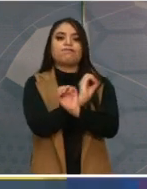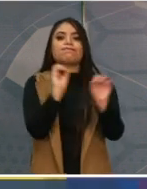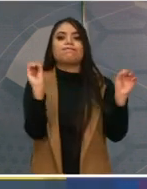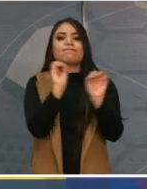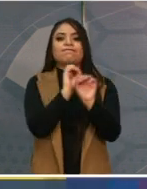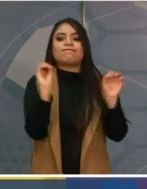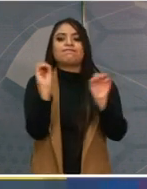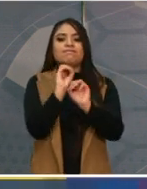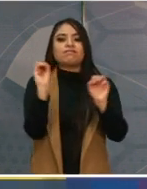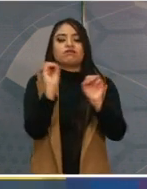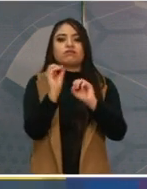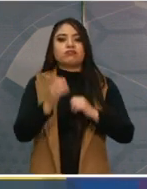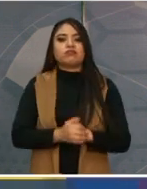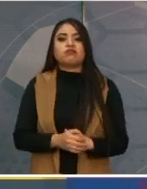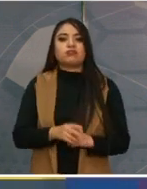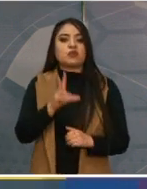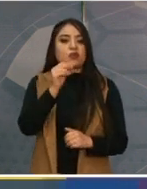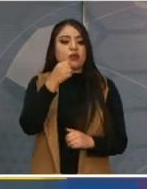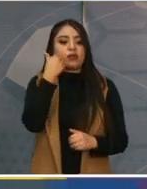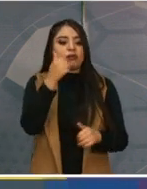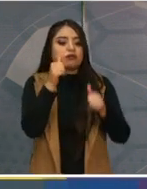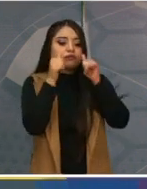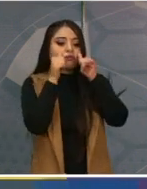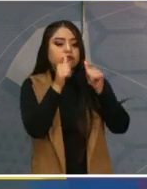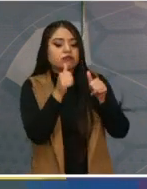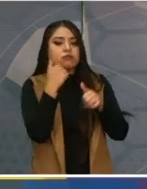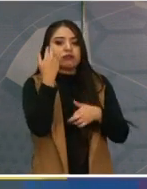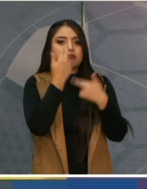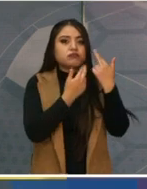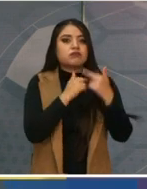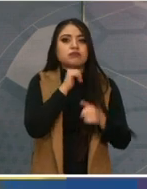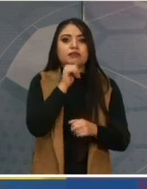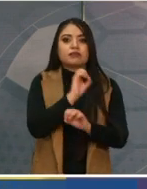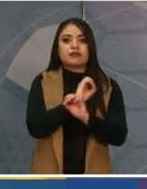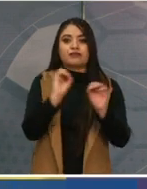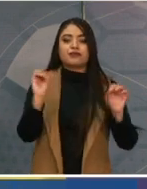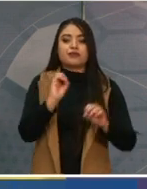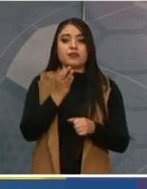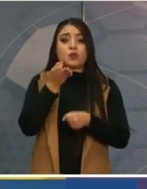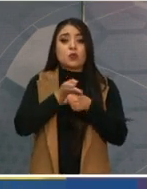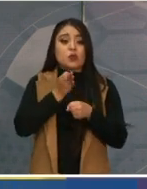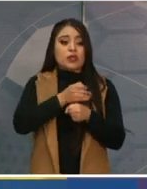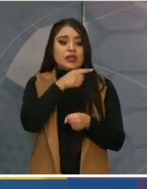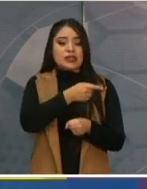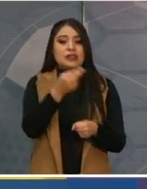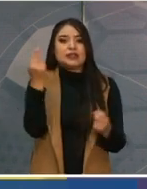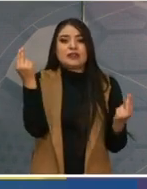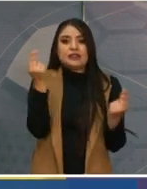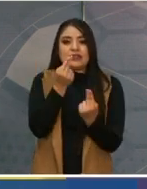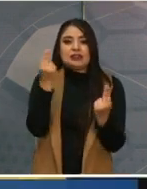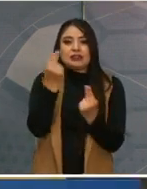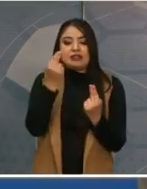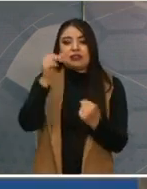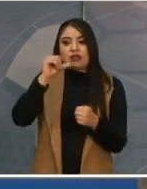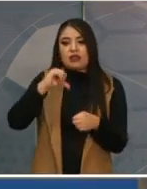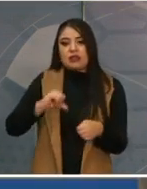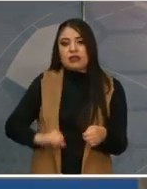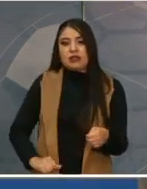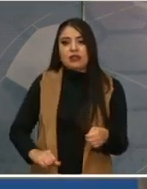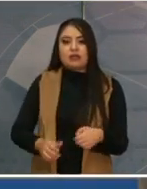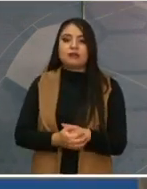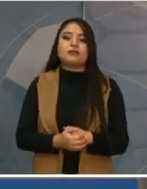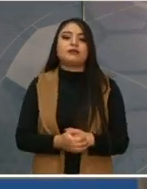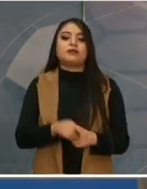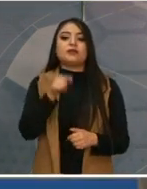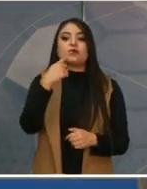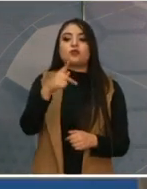la atención necesaria al niño, que a la fecha necesita una cirugía urgente. Su padre, el señor